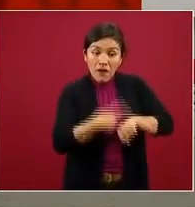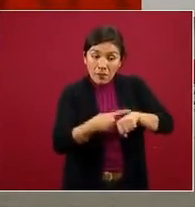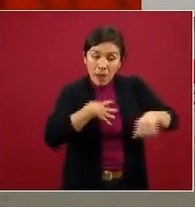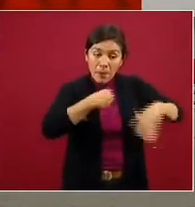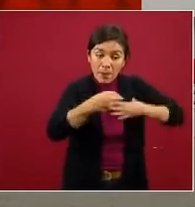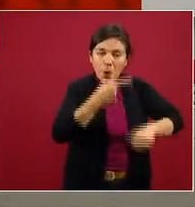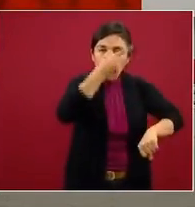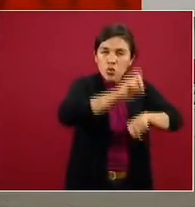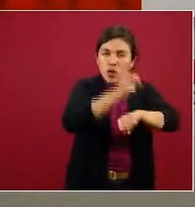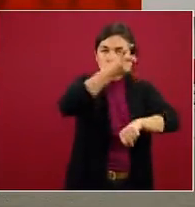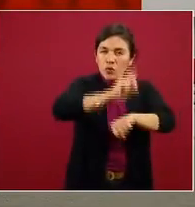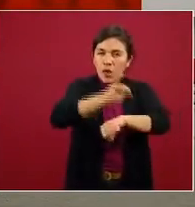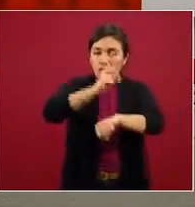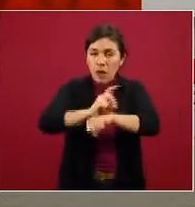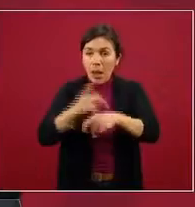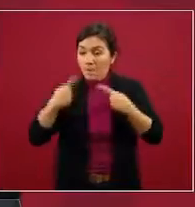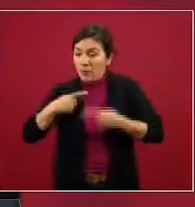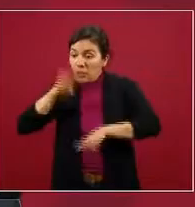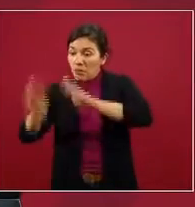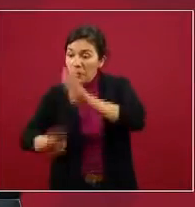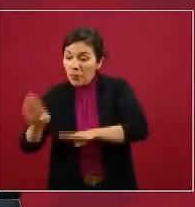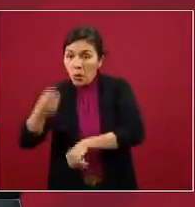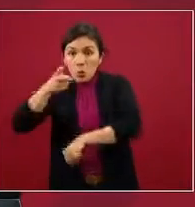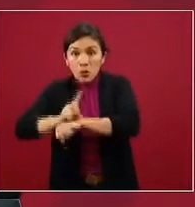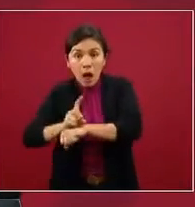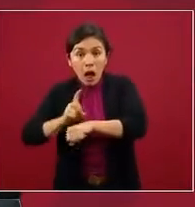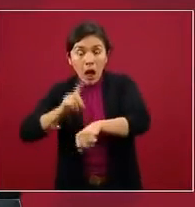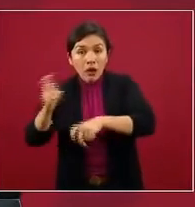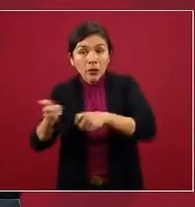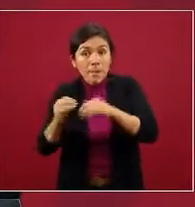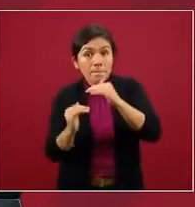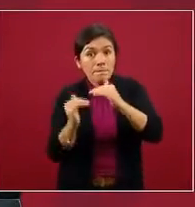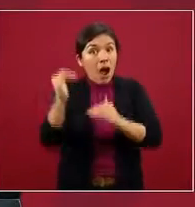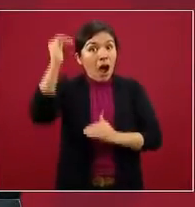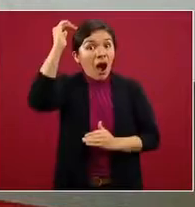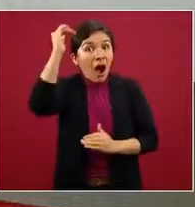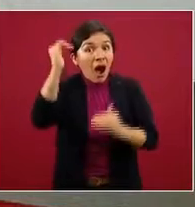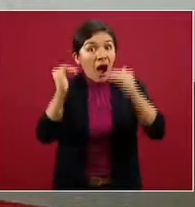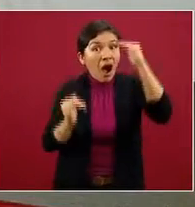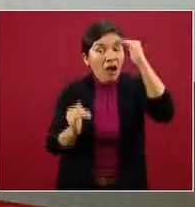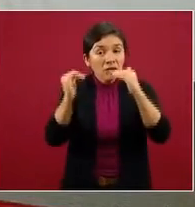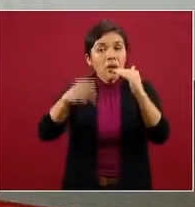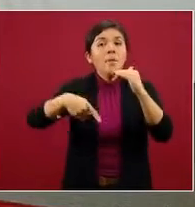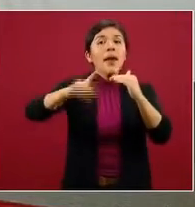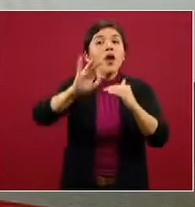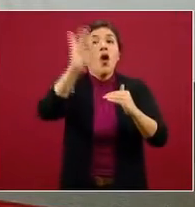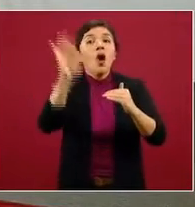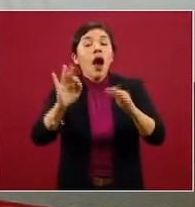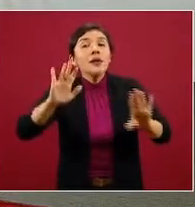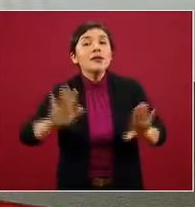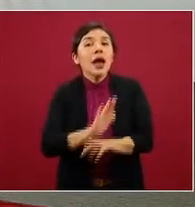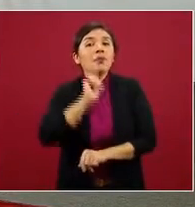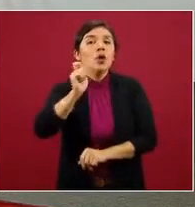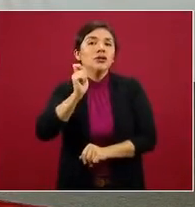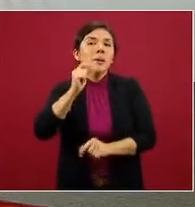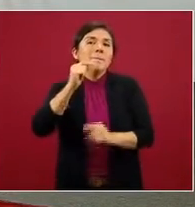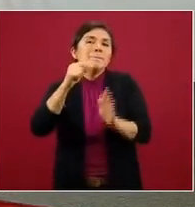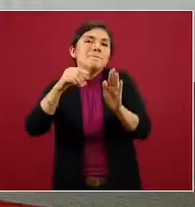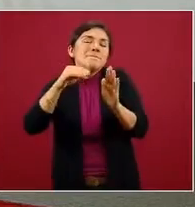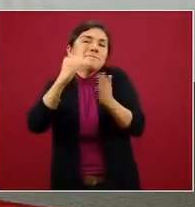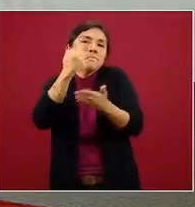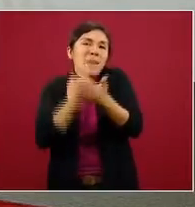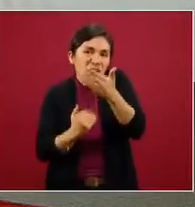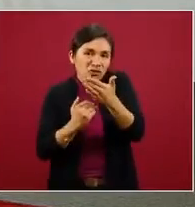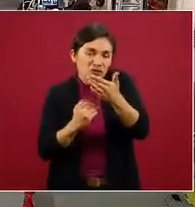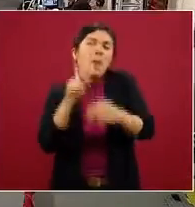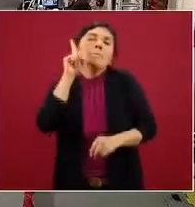cada día y el número de fallecimientos cada día sean mayores, pero el porcentaje de cambio sea menor. Entonces mañana lo vamos